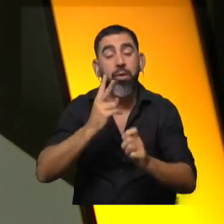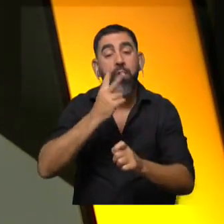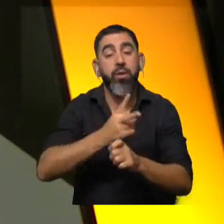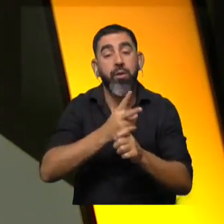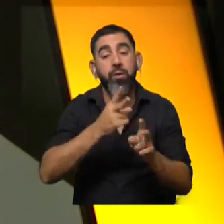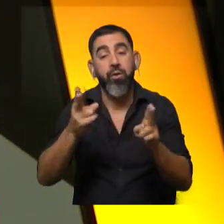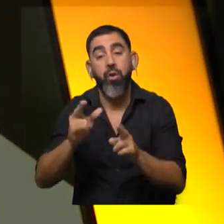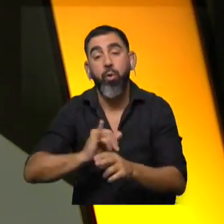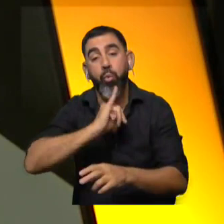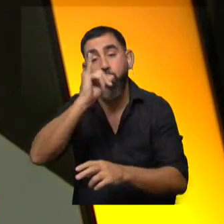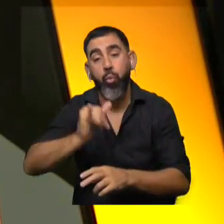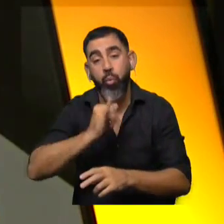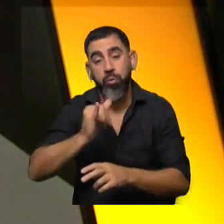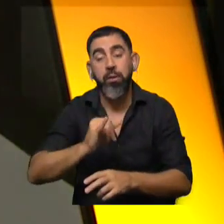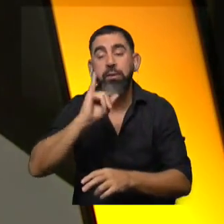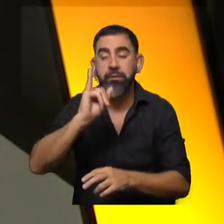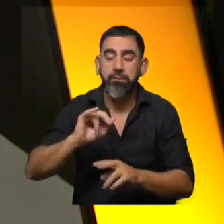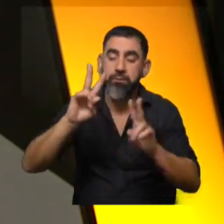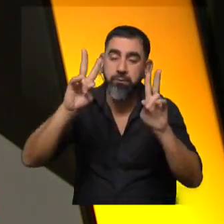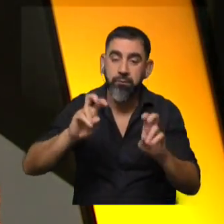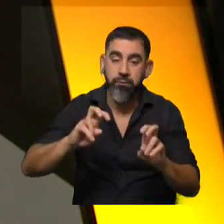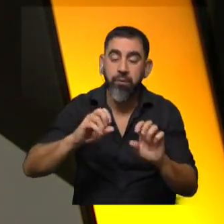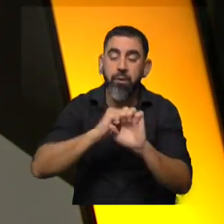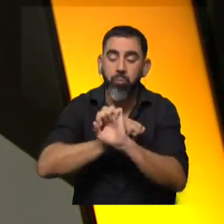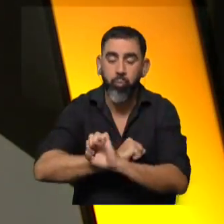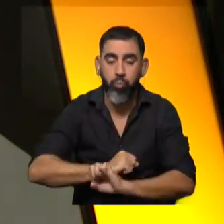del informe, ¿no? Que más allá que es un tema que de repente podemos